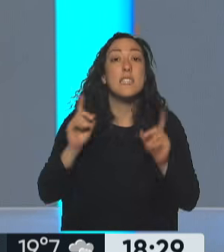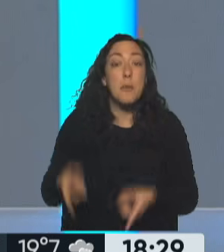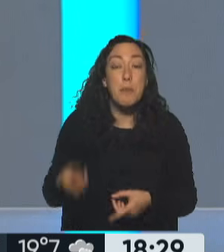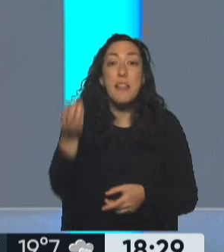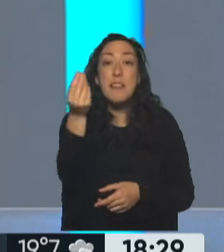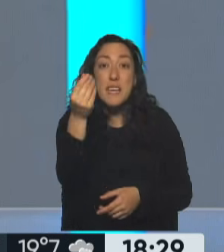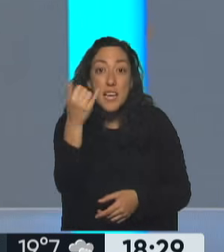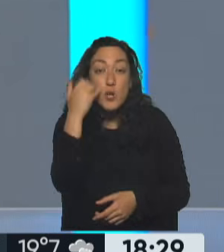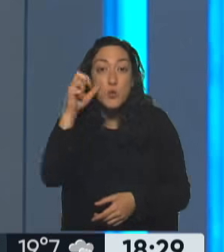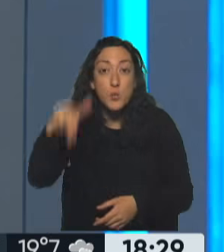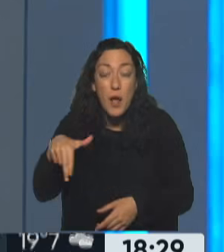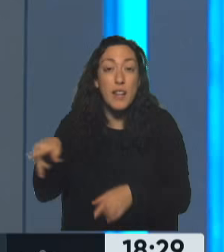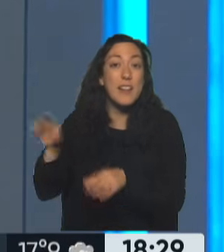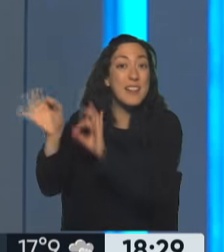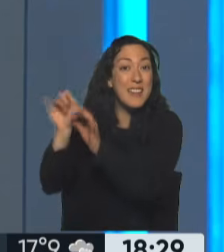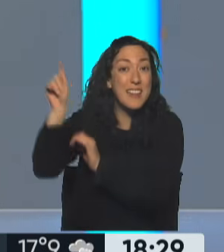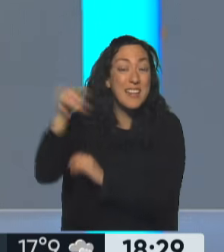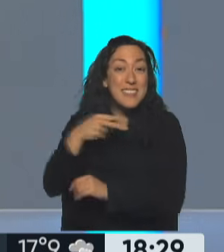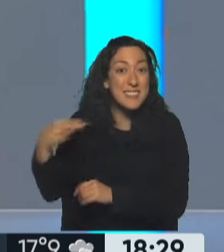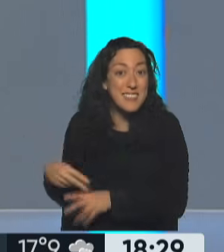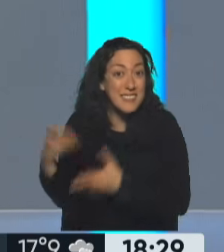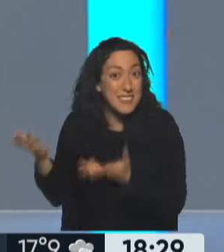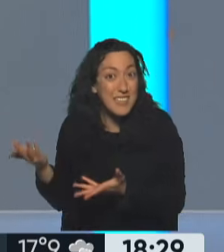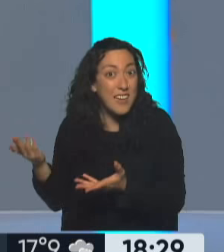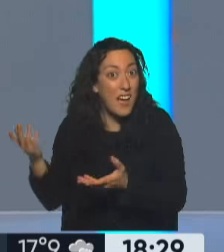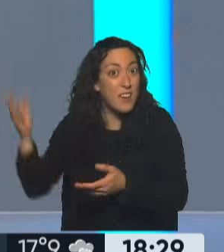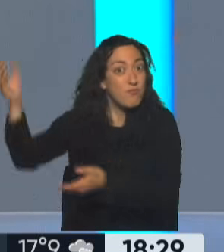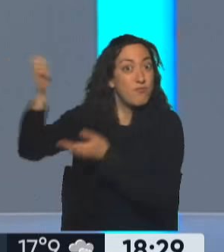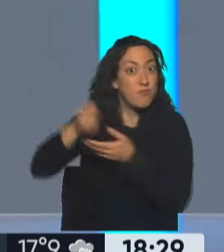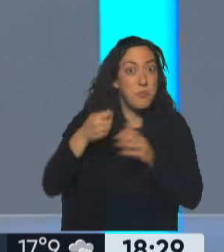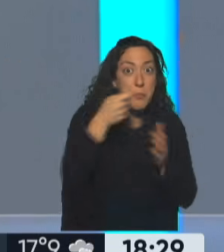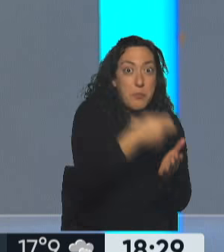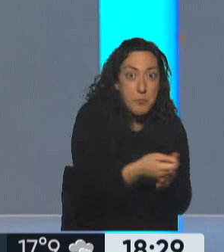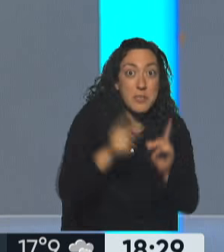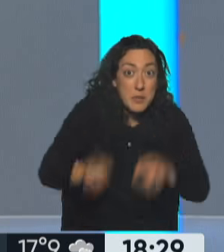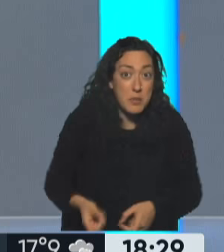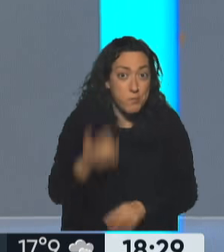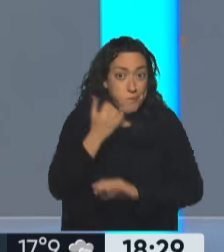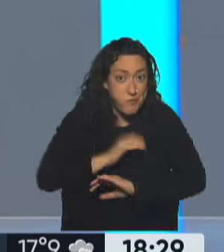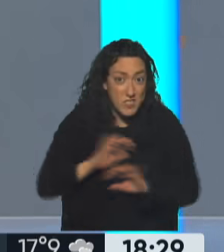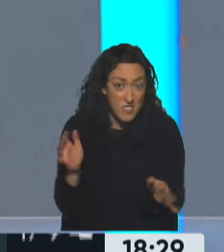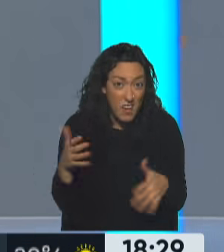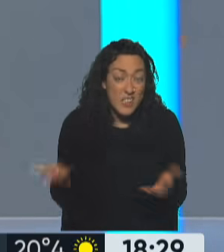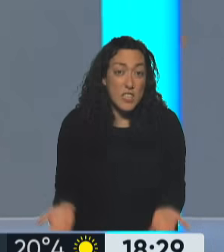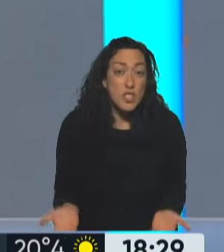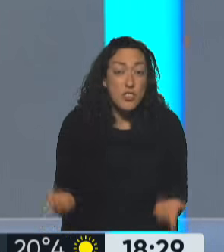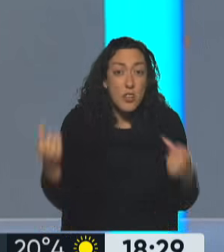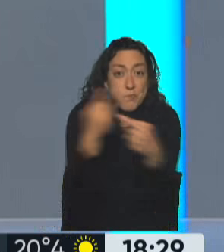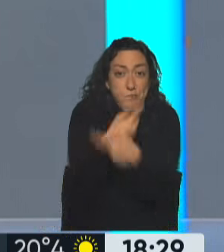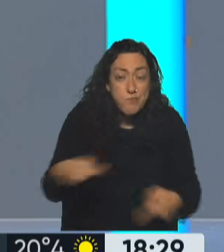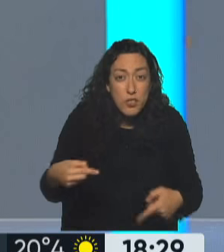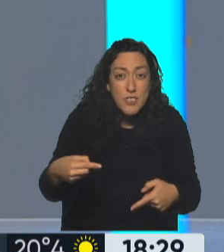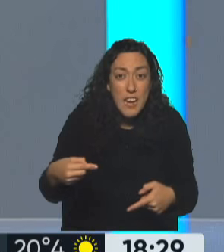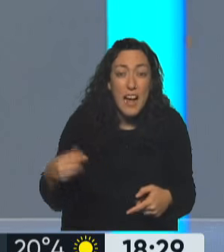además de todo. también. O sea, la moneda china, una de las acepciones en la que se nombra la moneda china, ya lo está haciendo. Es decir, que hay un montón de cosas en las que la Argentina